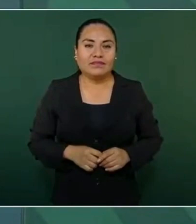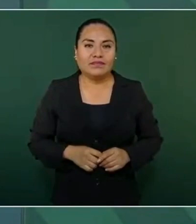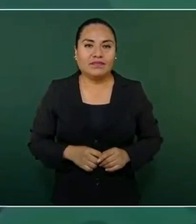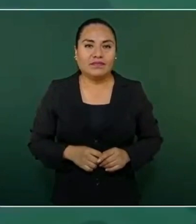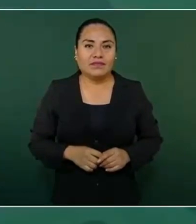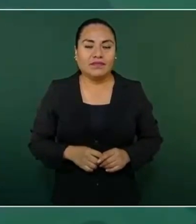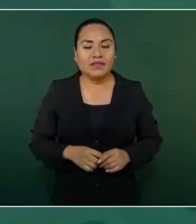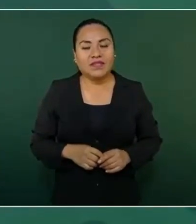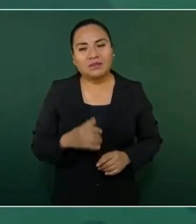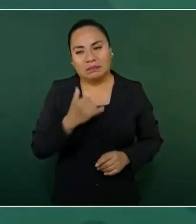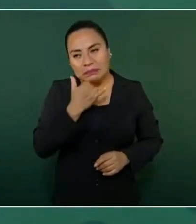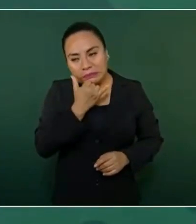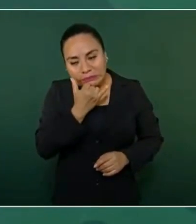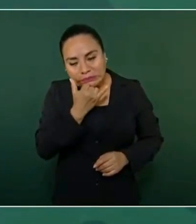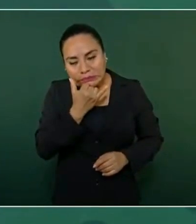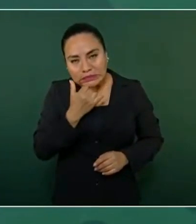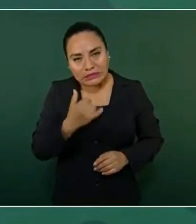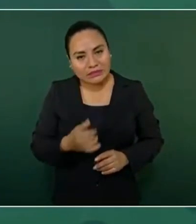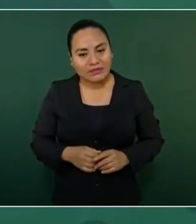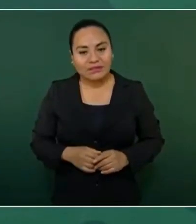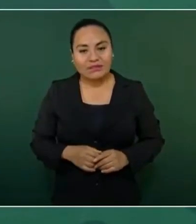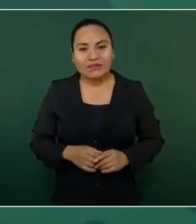Pues se van a quedar